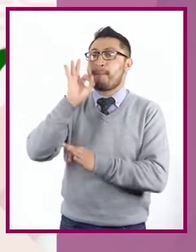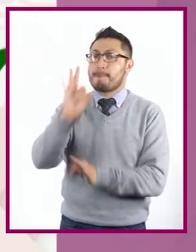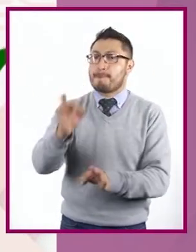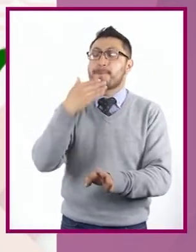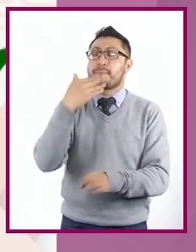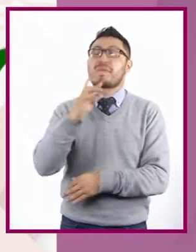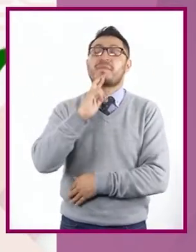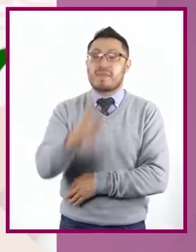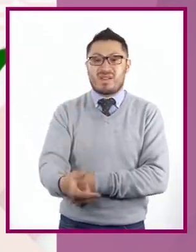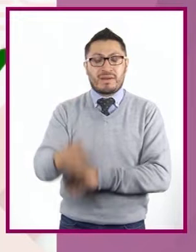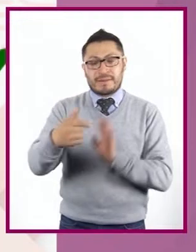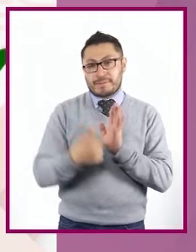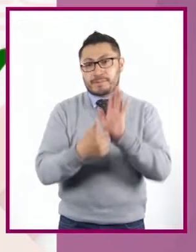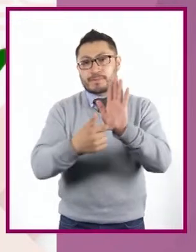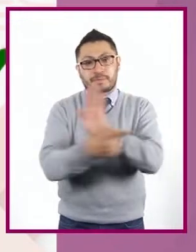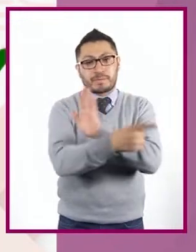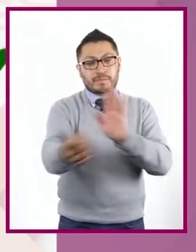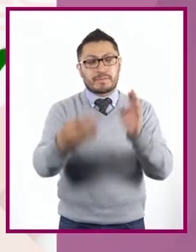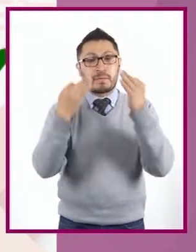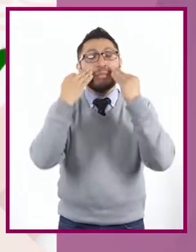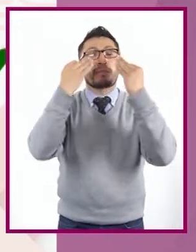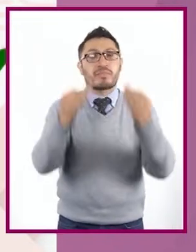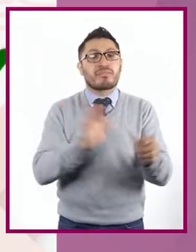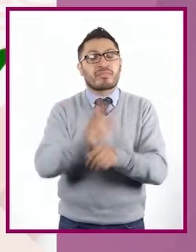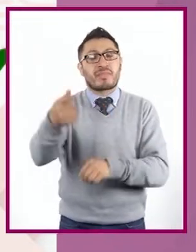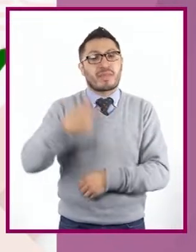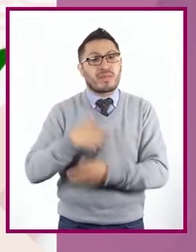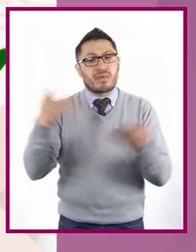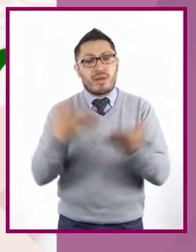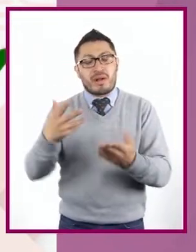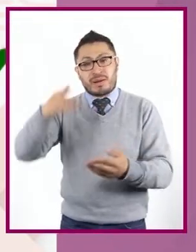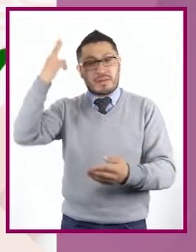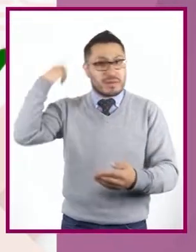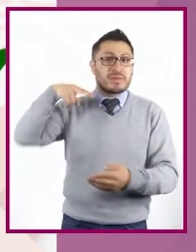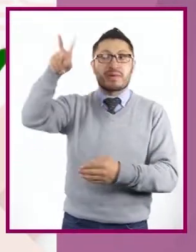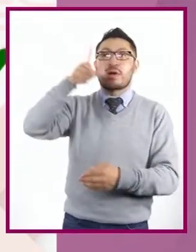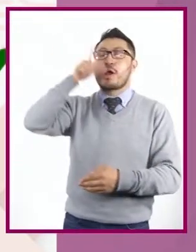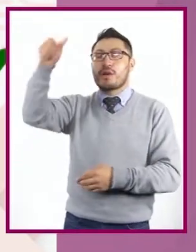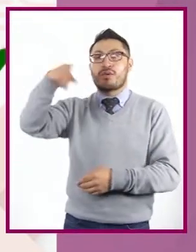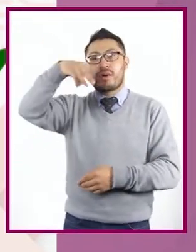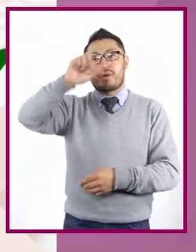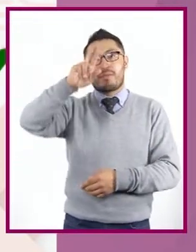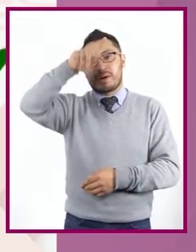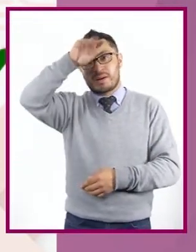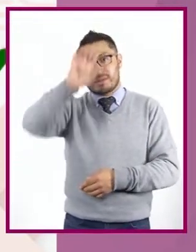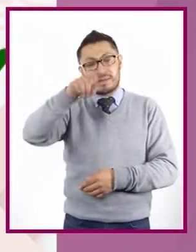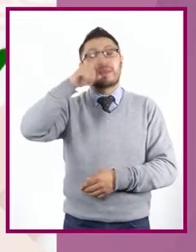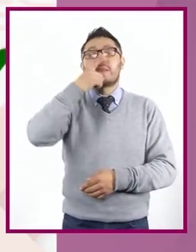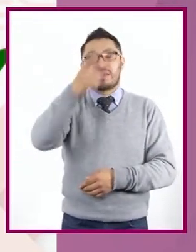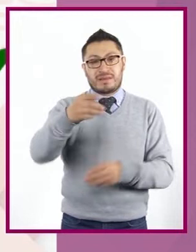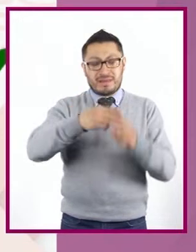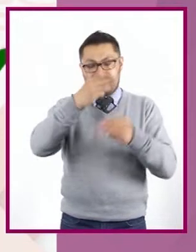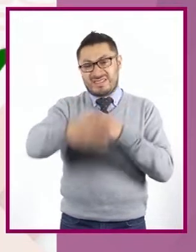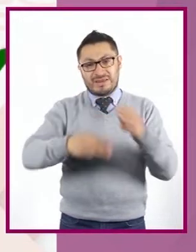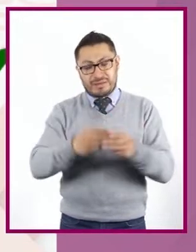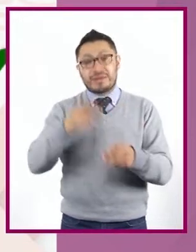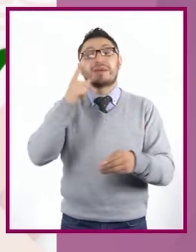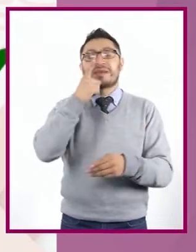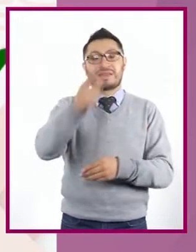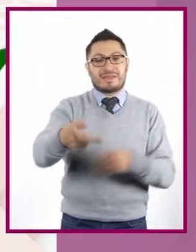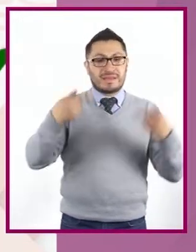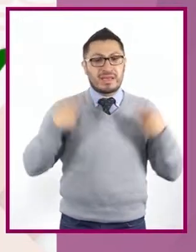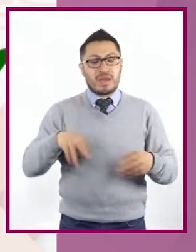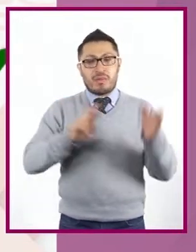permitirá demostrar a ustedes lo que soy capaz de hacer para viajar a la Luna y Marte, mencionó el astronauta. Claro,